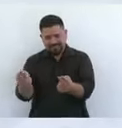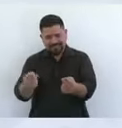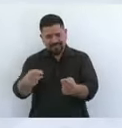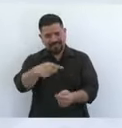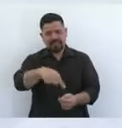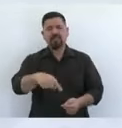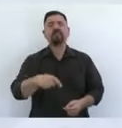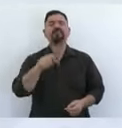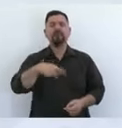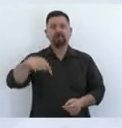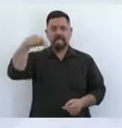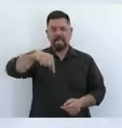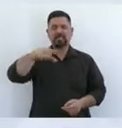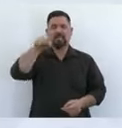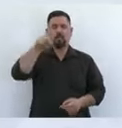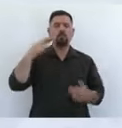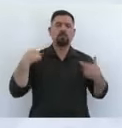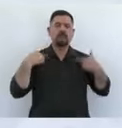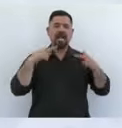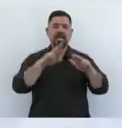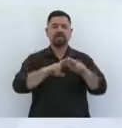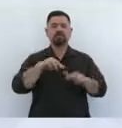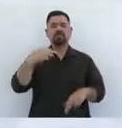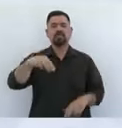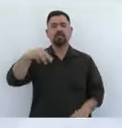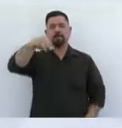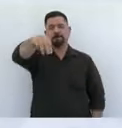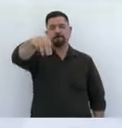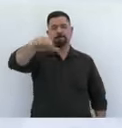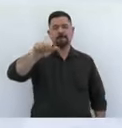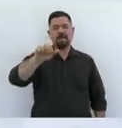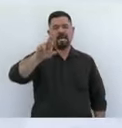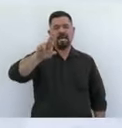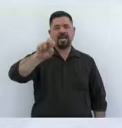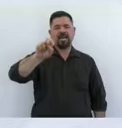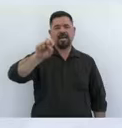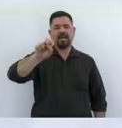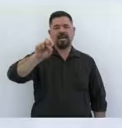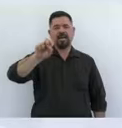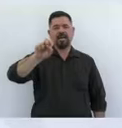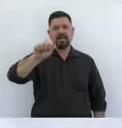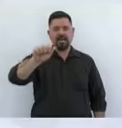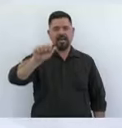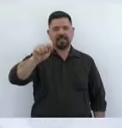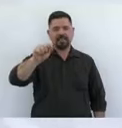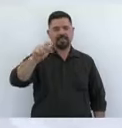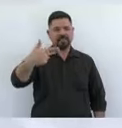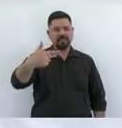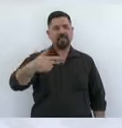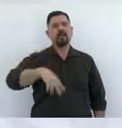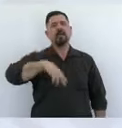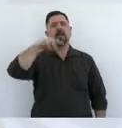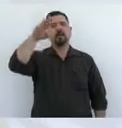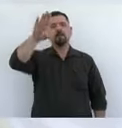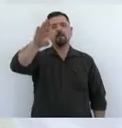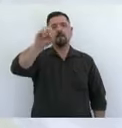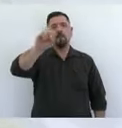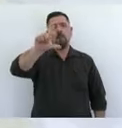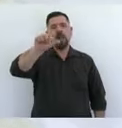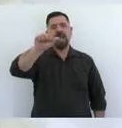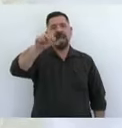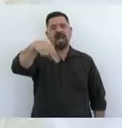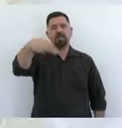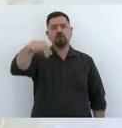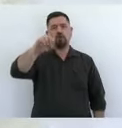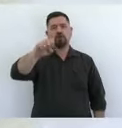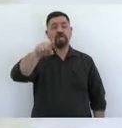está también el maestro Marat Bolaños, que es el encargado de Jóvenes Construyendo